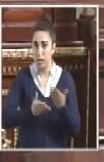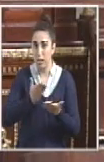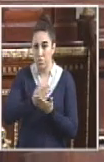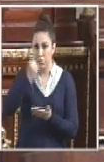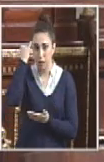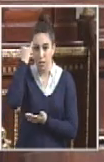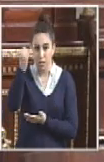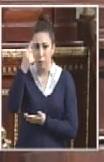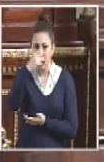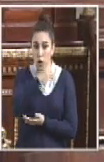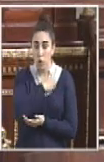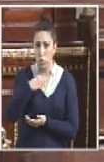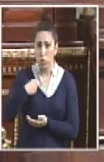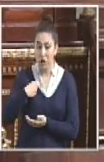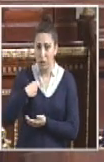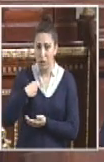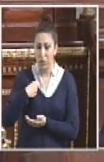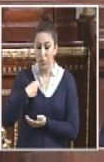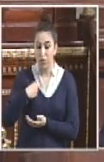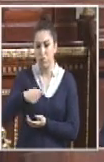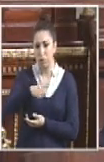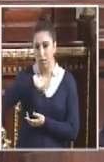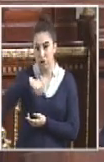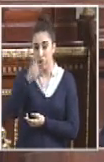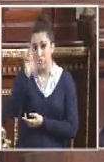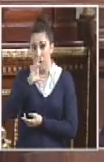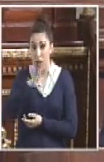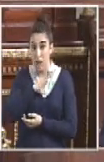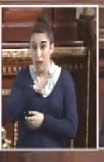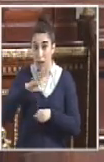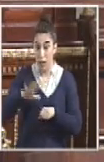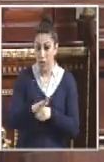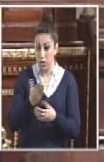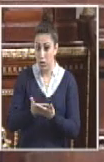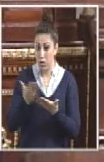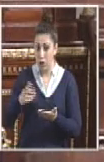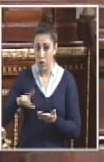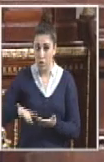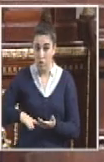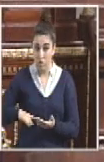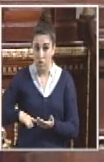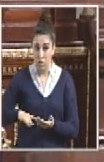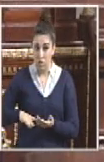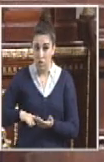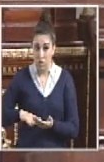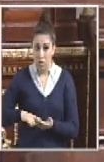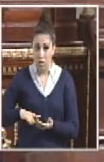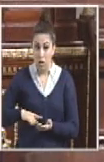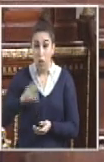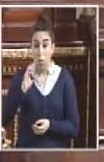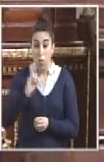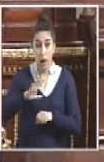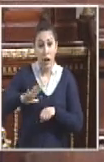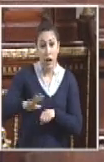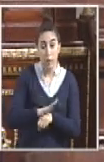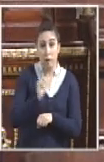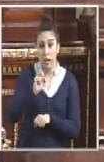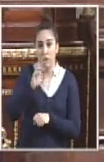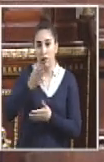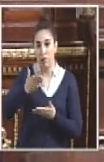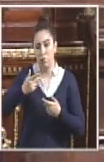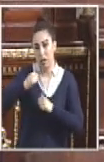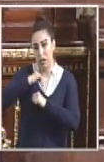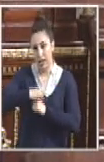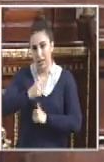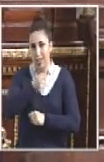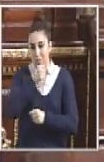obliga, y cuando haya cambios en este gobierno o cambie la responsable de la salud,